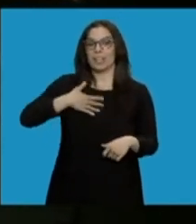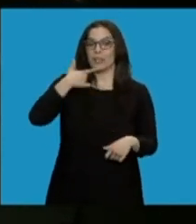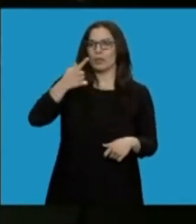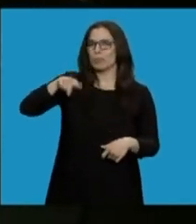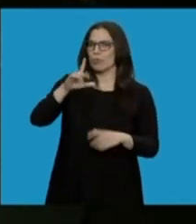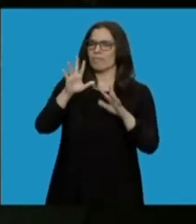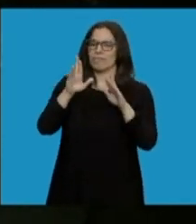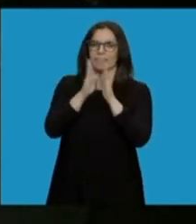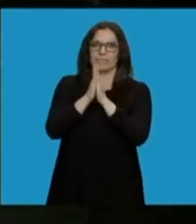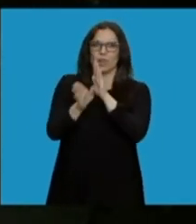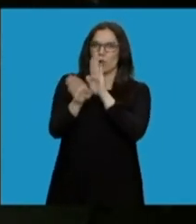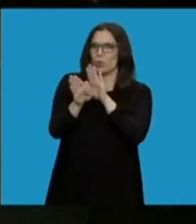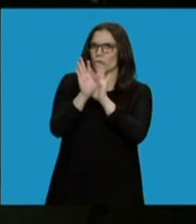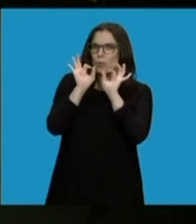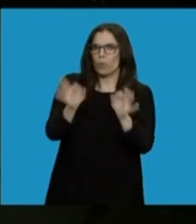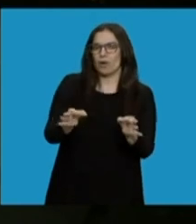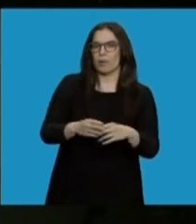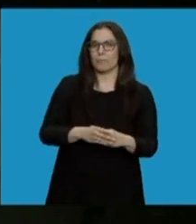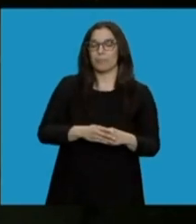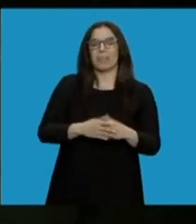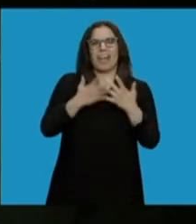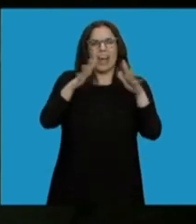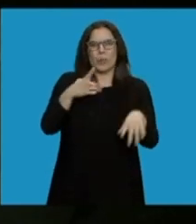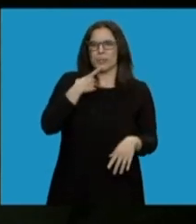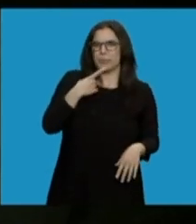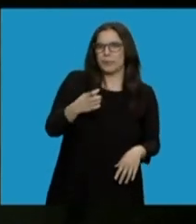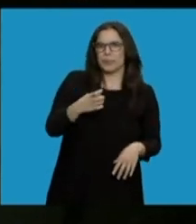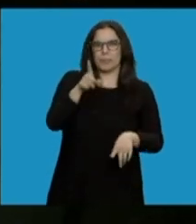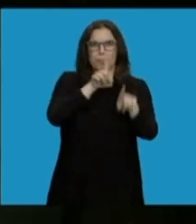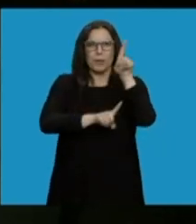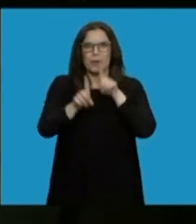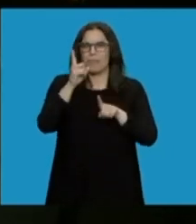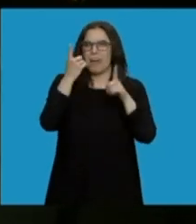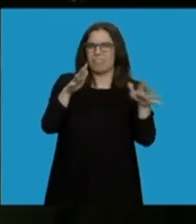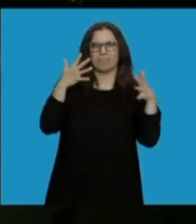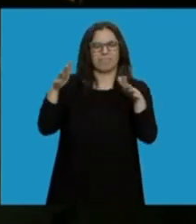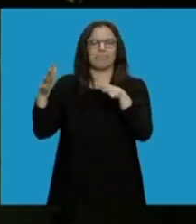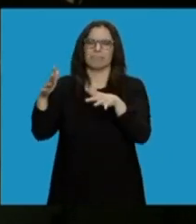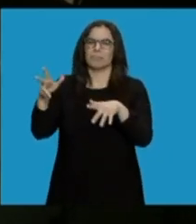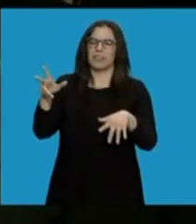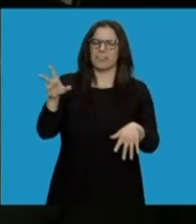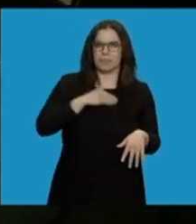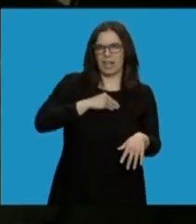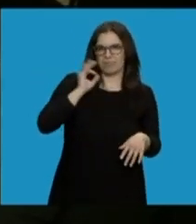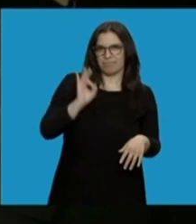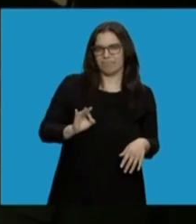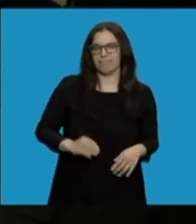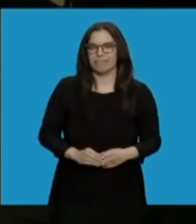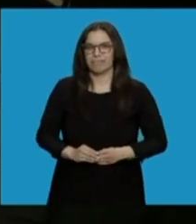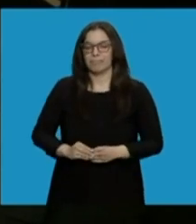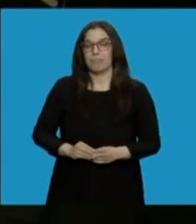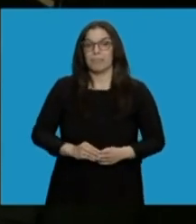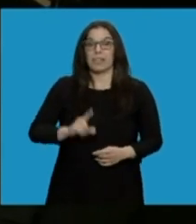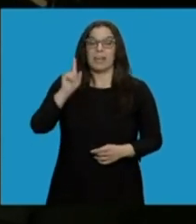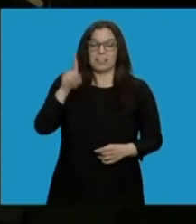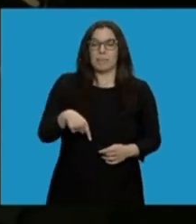continuéis así, que por supuesto a pesar de las dificultades, de los problemas, merece la pena. Como merece la pena que nuestra